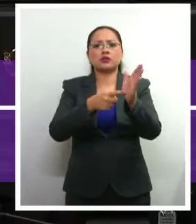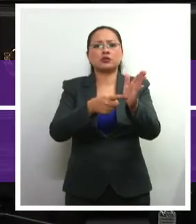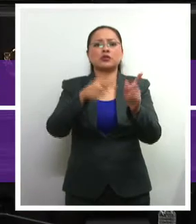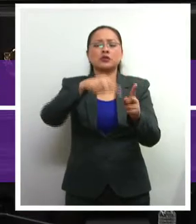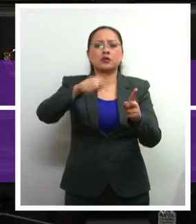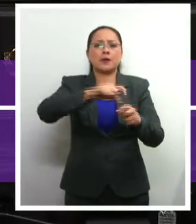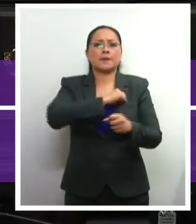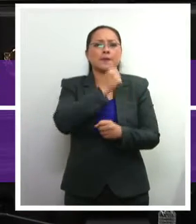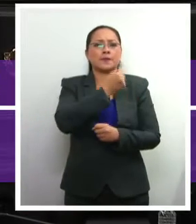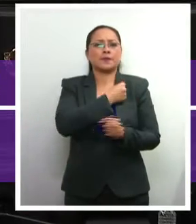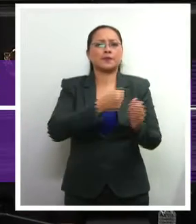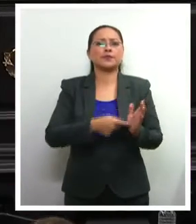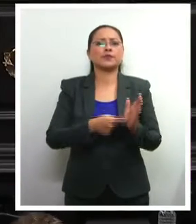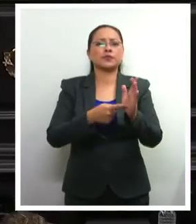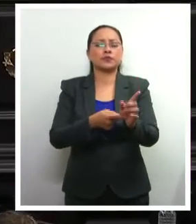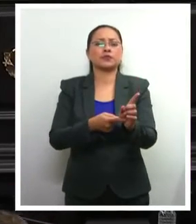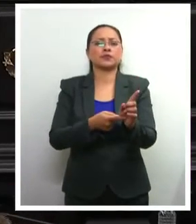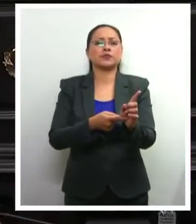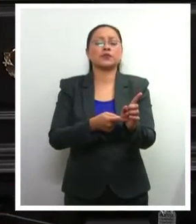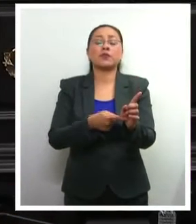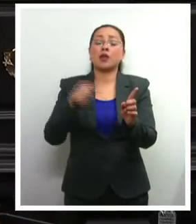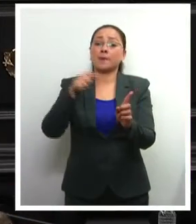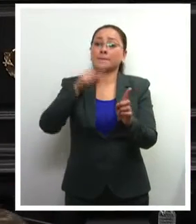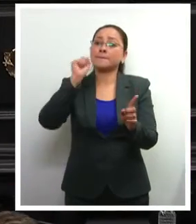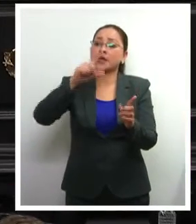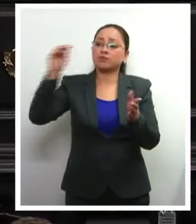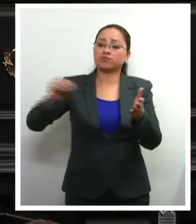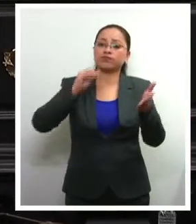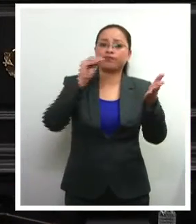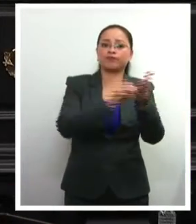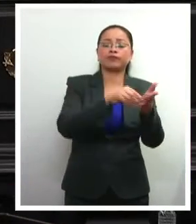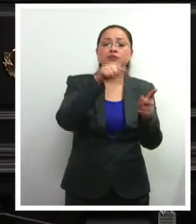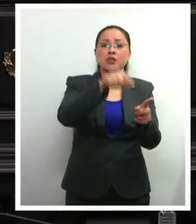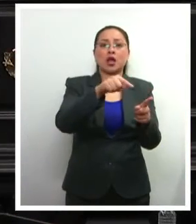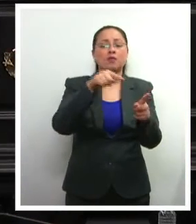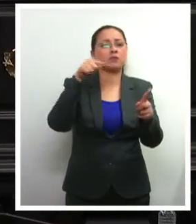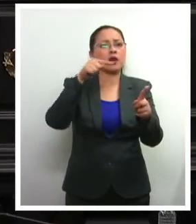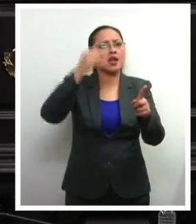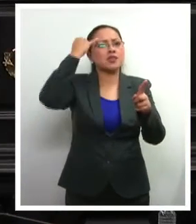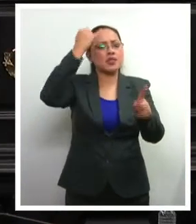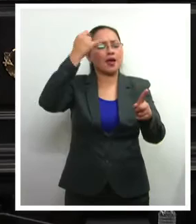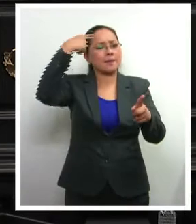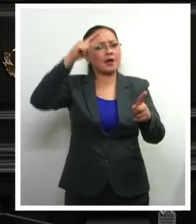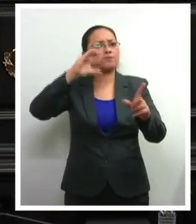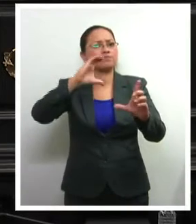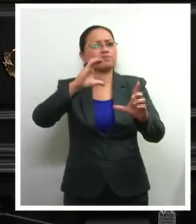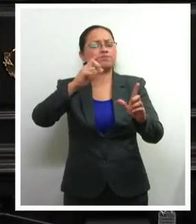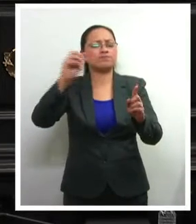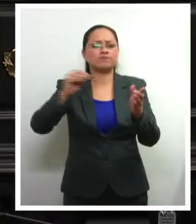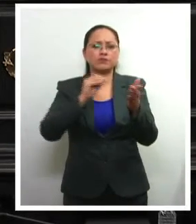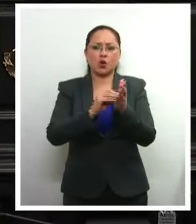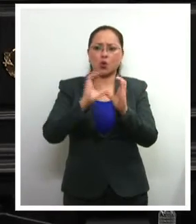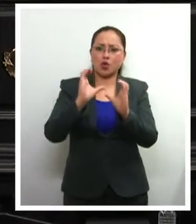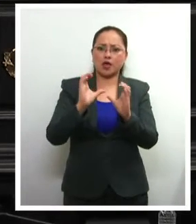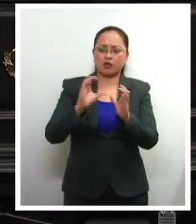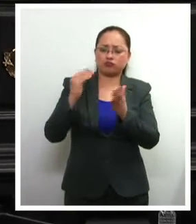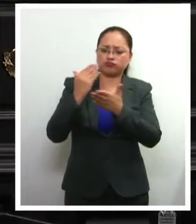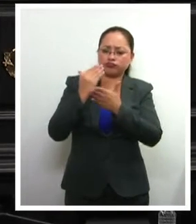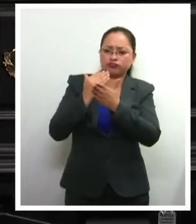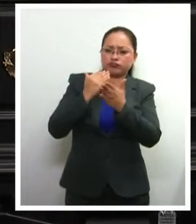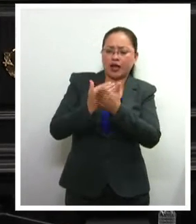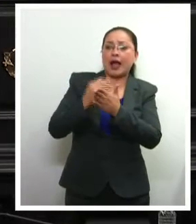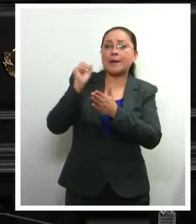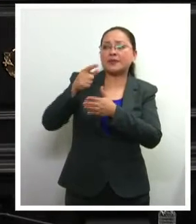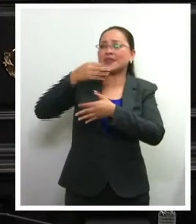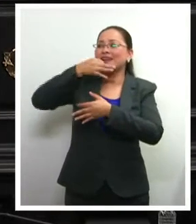sano. Incorpora a nivel constitucional el principio precautorio, principio 15 de la Declaración de